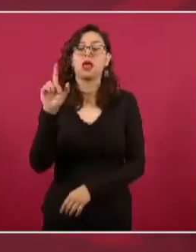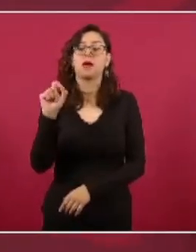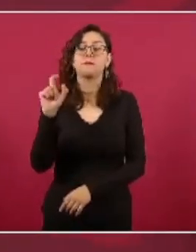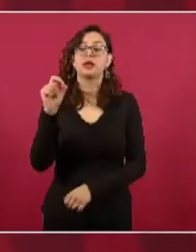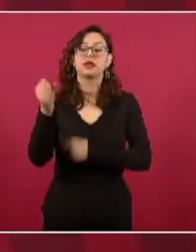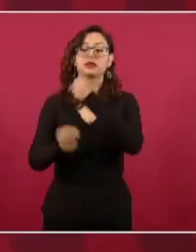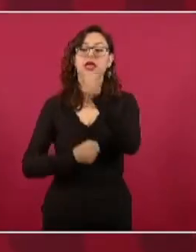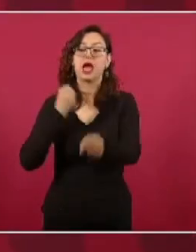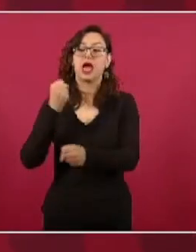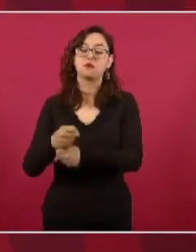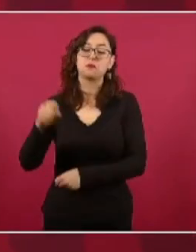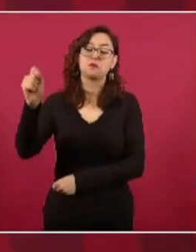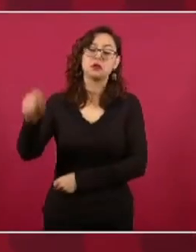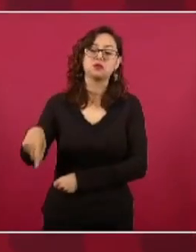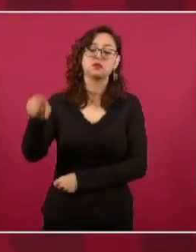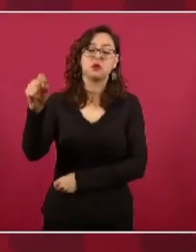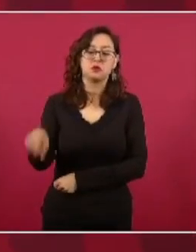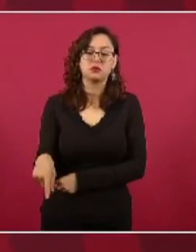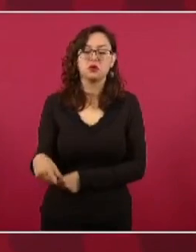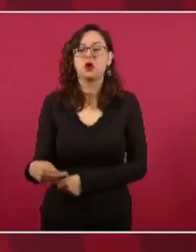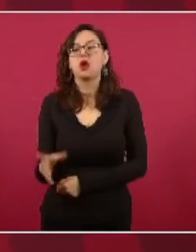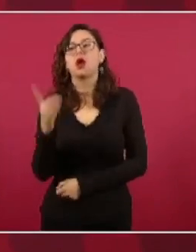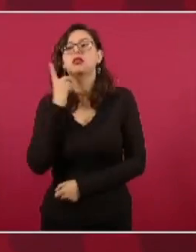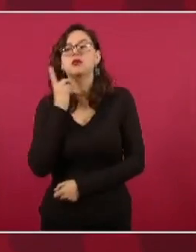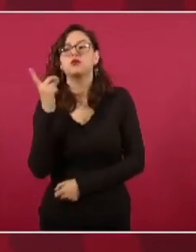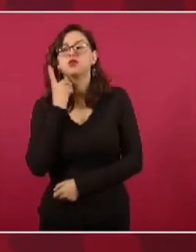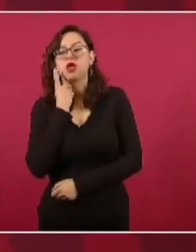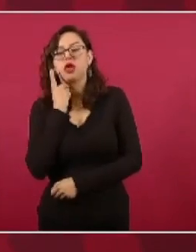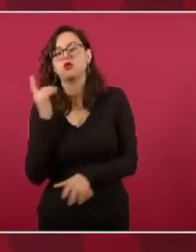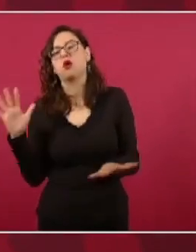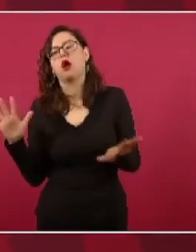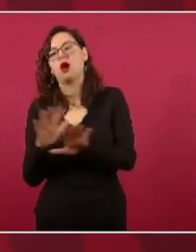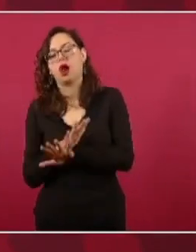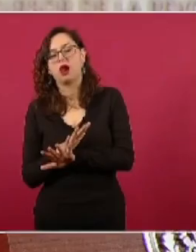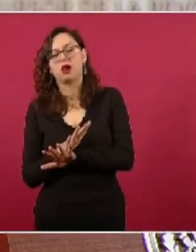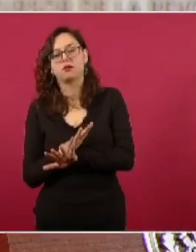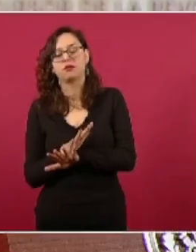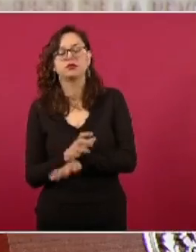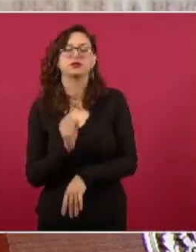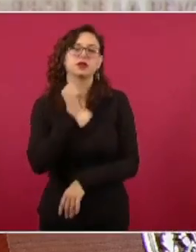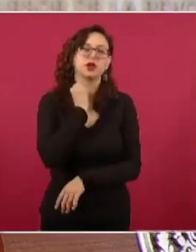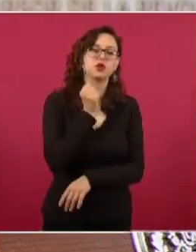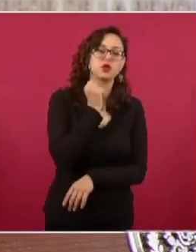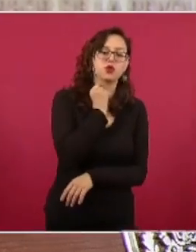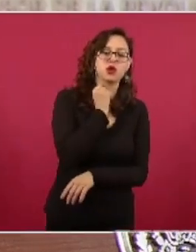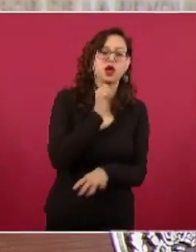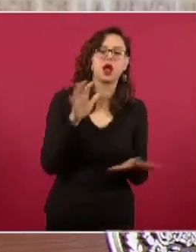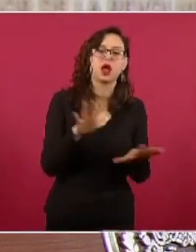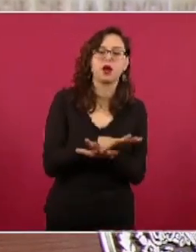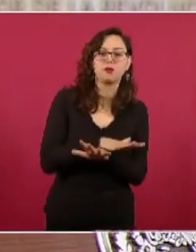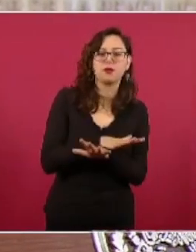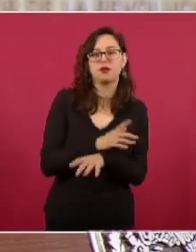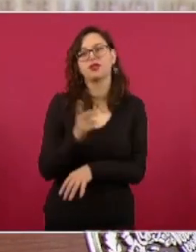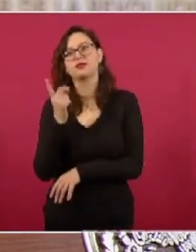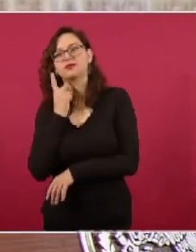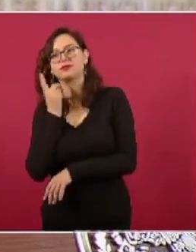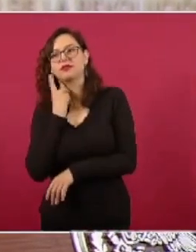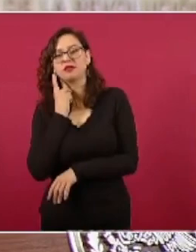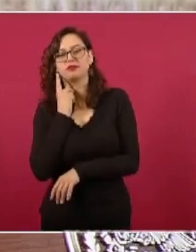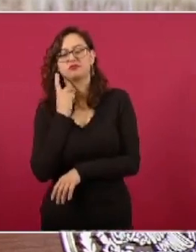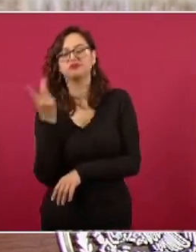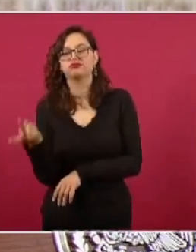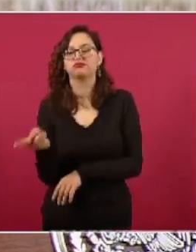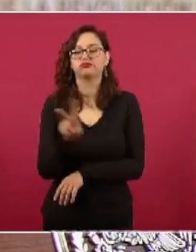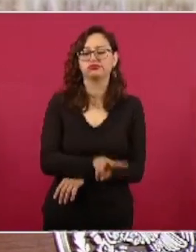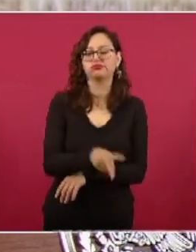de la Cámara de Diputados, como le pasó a mi paisano Manuel Sánchez Mármol, que